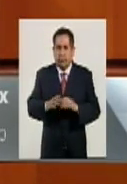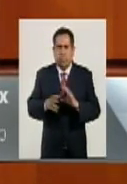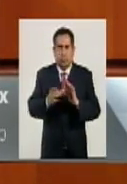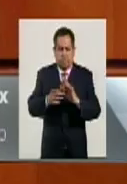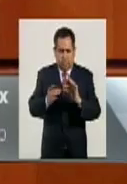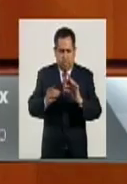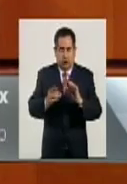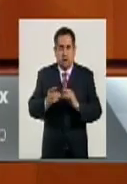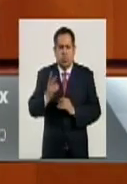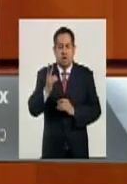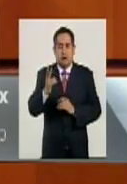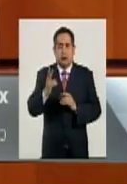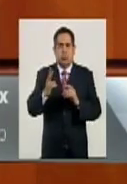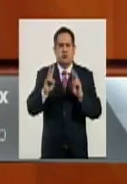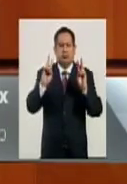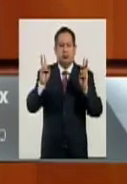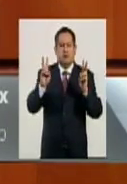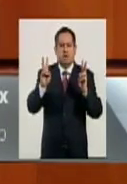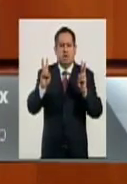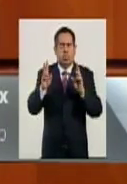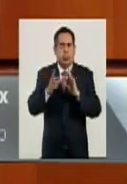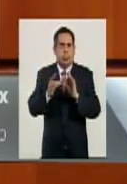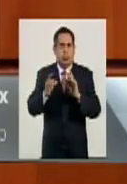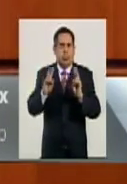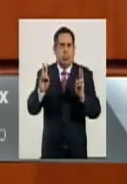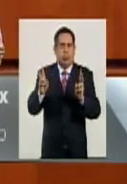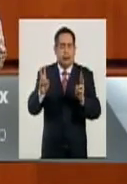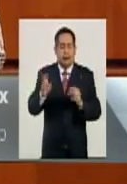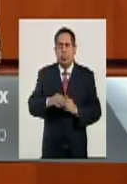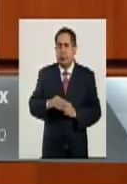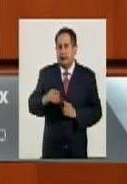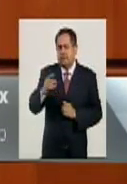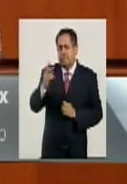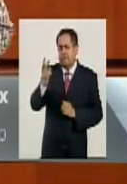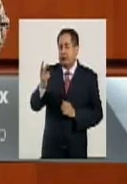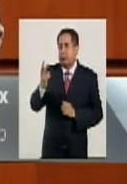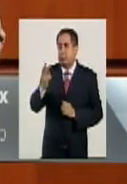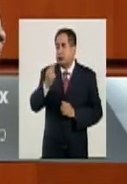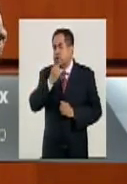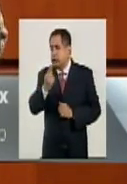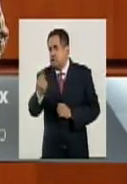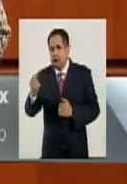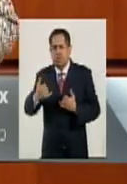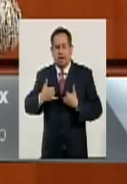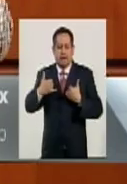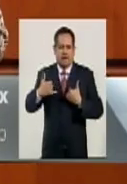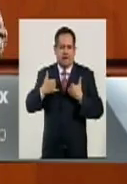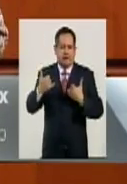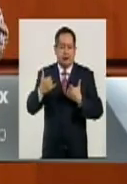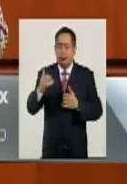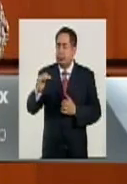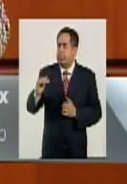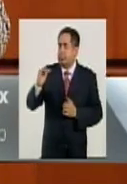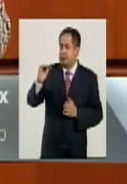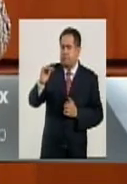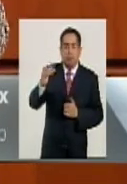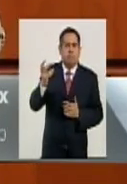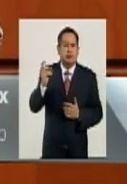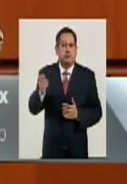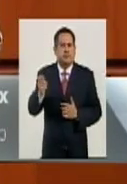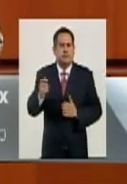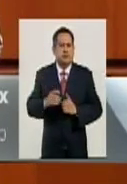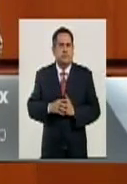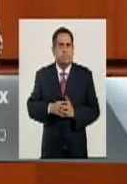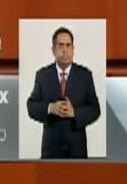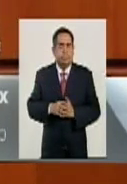en dos temas que cada vez toman mayor relevancia en los niños y en los adolescentes. El uso